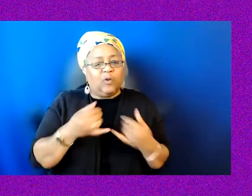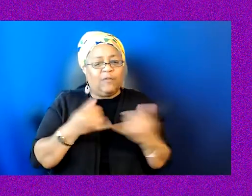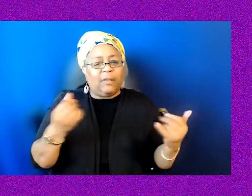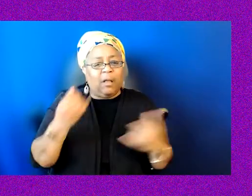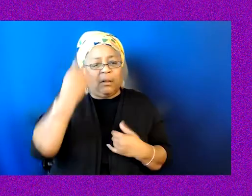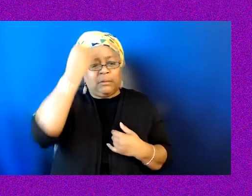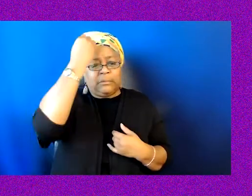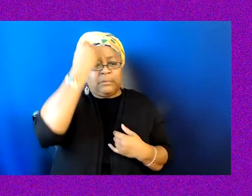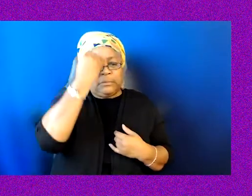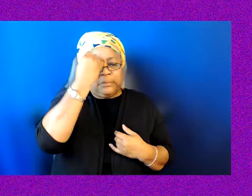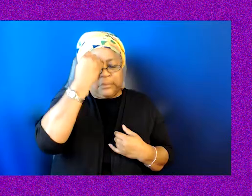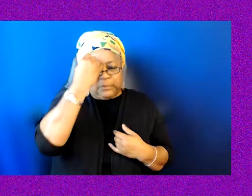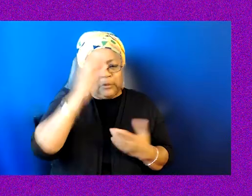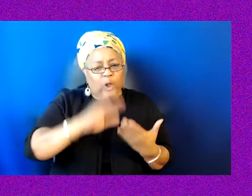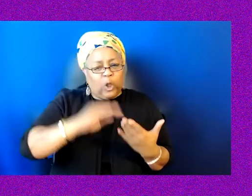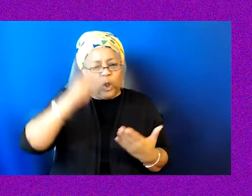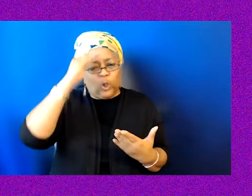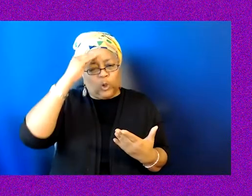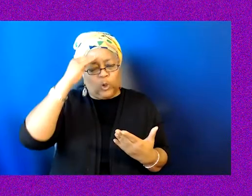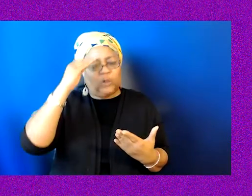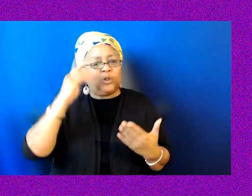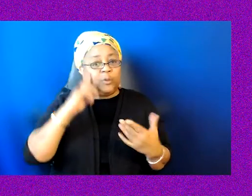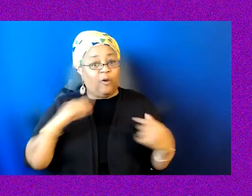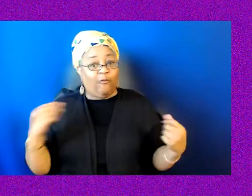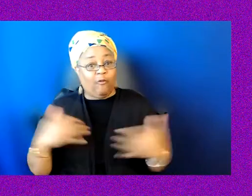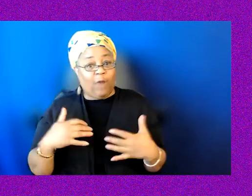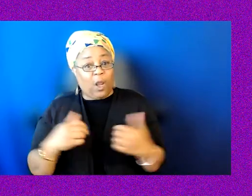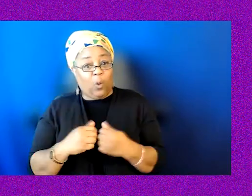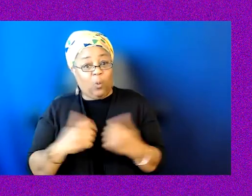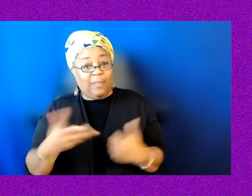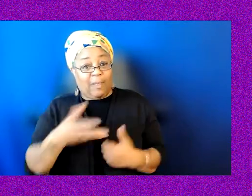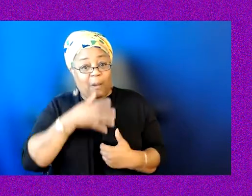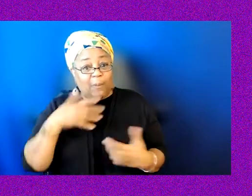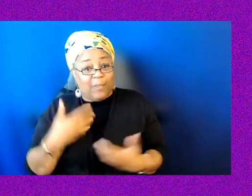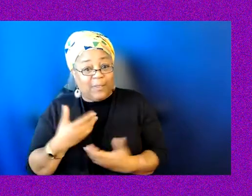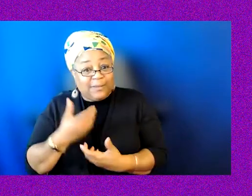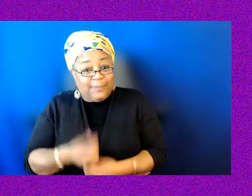una línea fina en la frente,